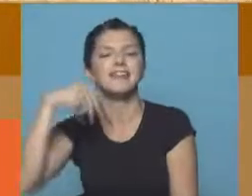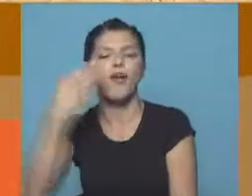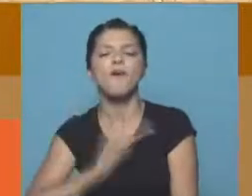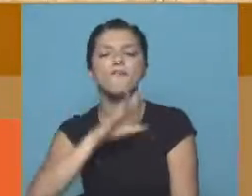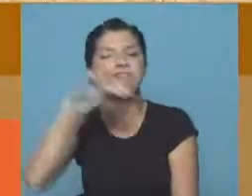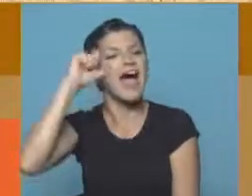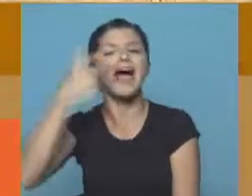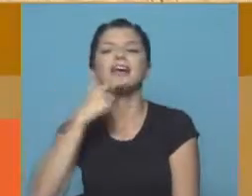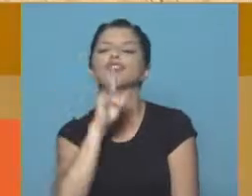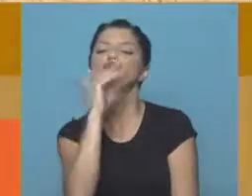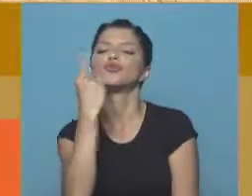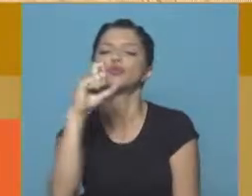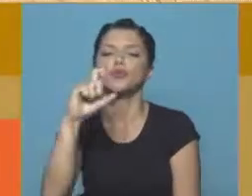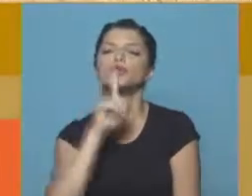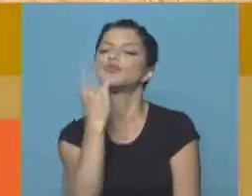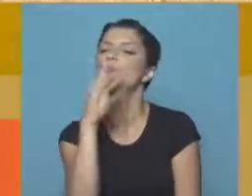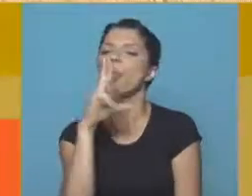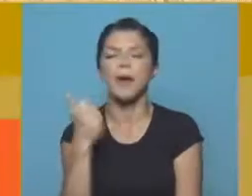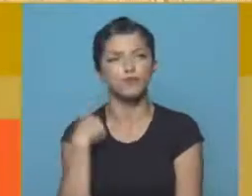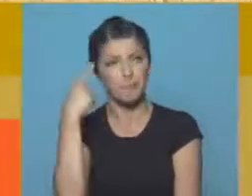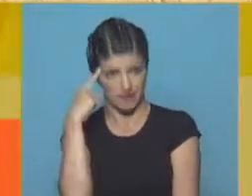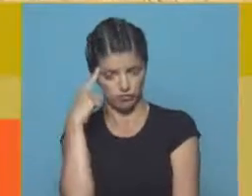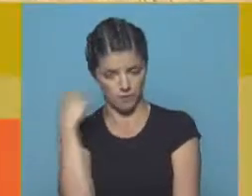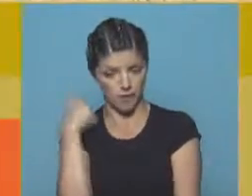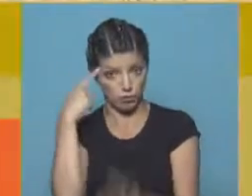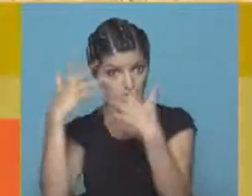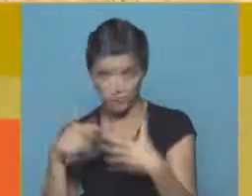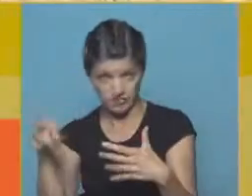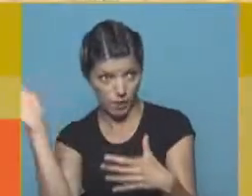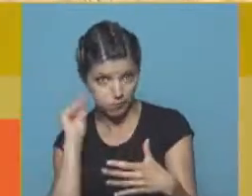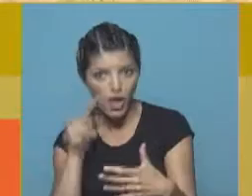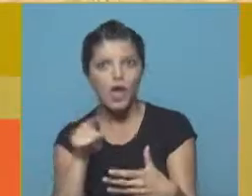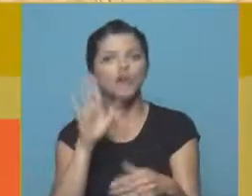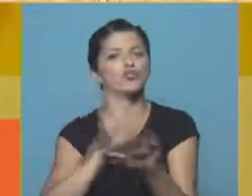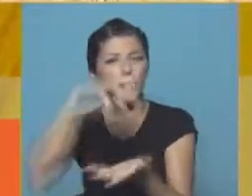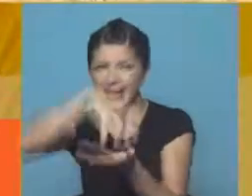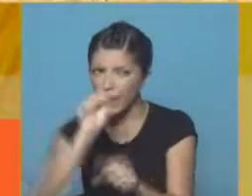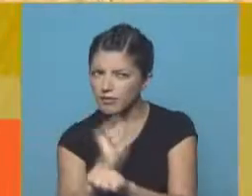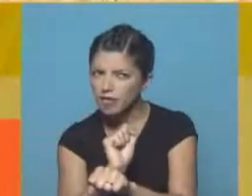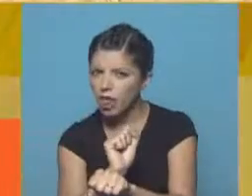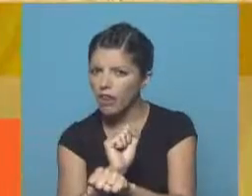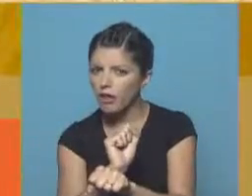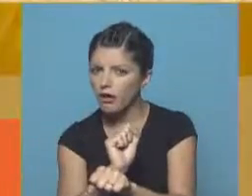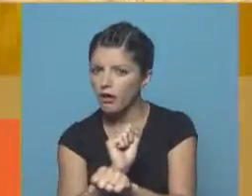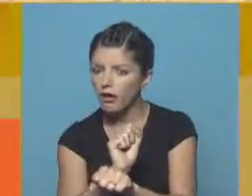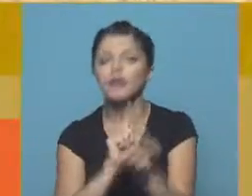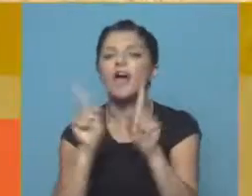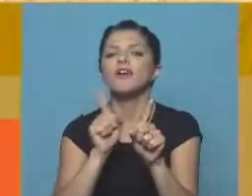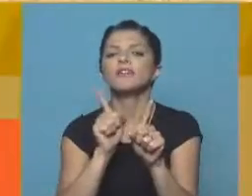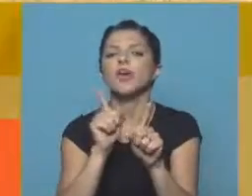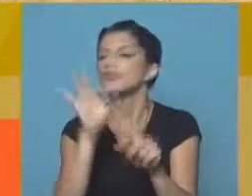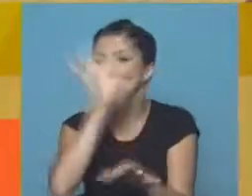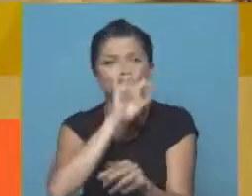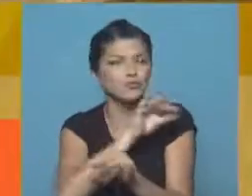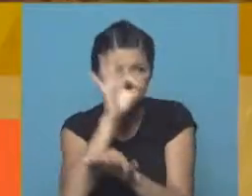tiende a pensar, por uno de los reclamos que más se escuchó recién en la plaza, en las cárceles, que no siempre reeducan, sino todo lo contrario,